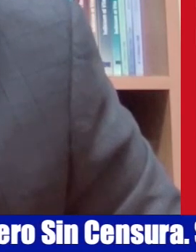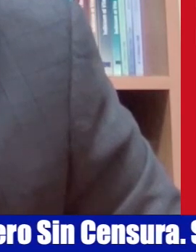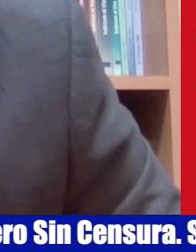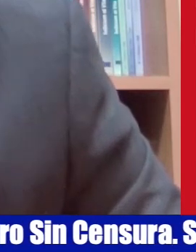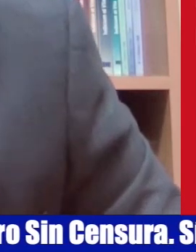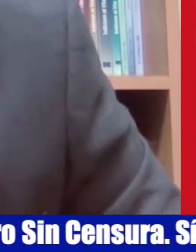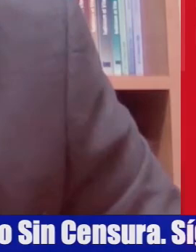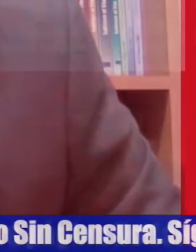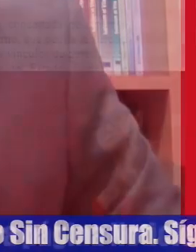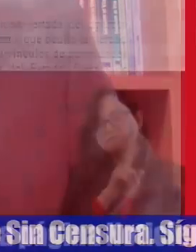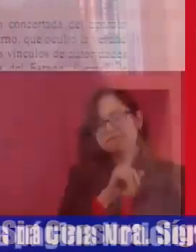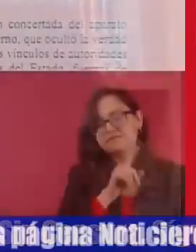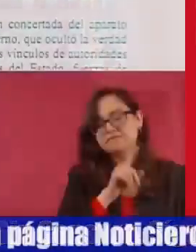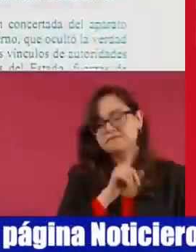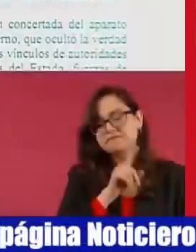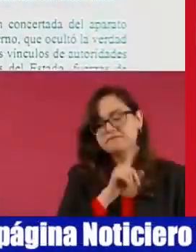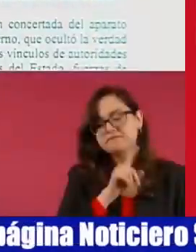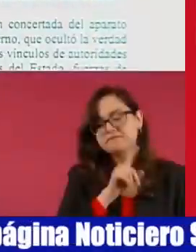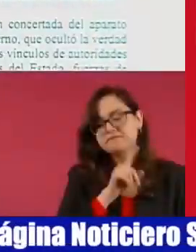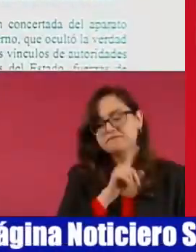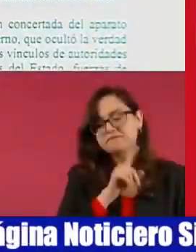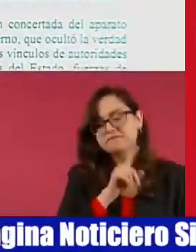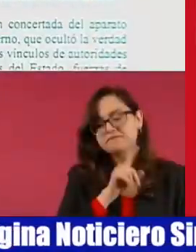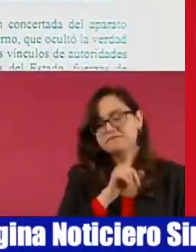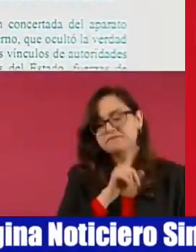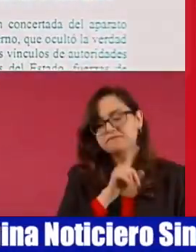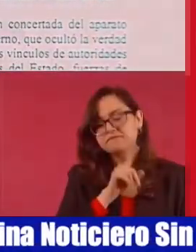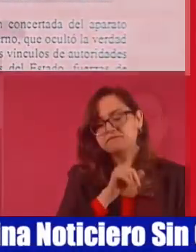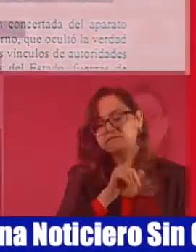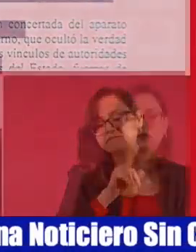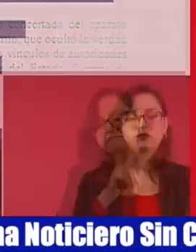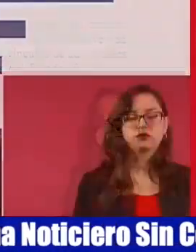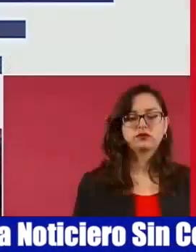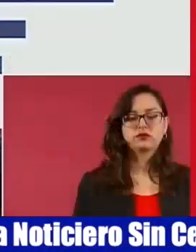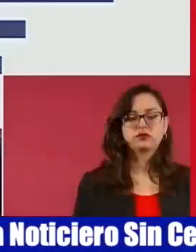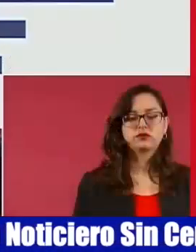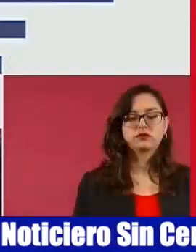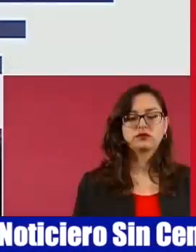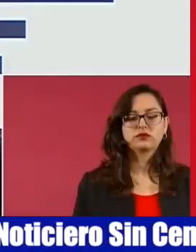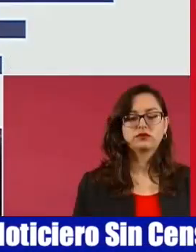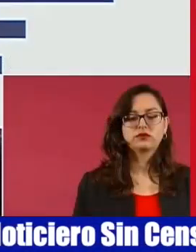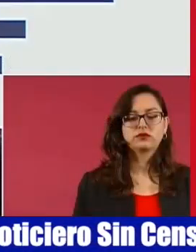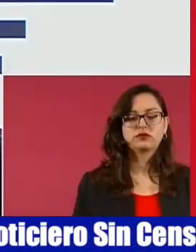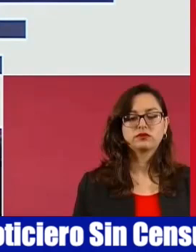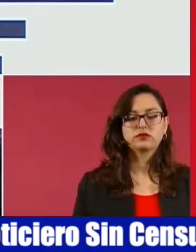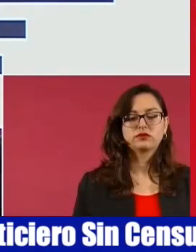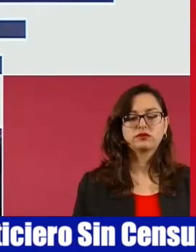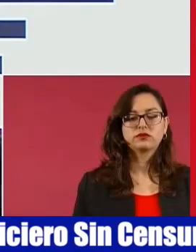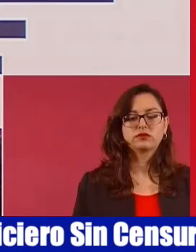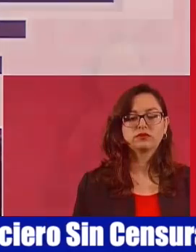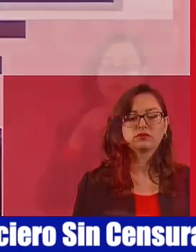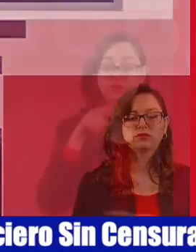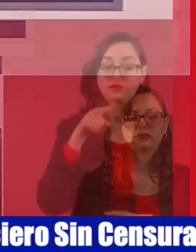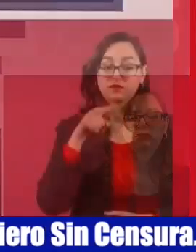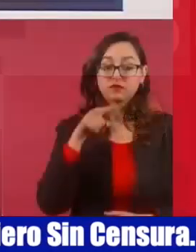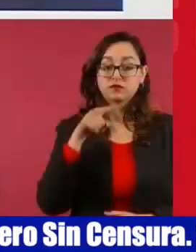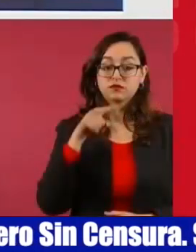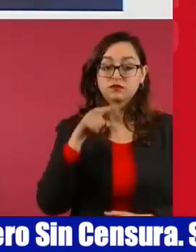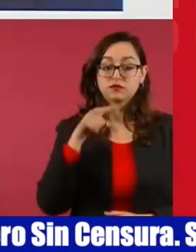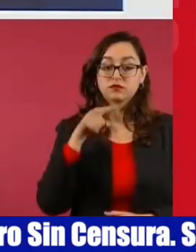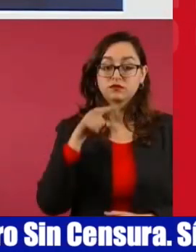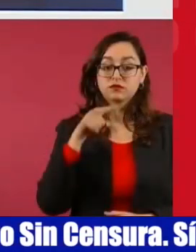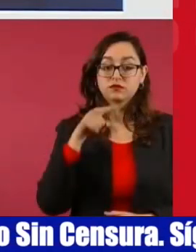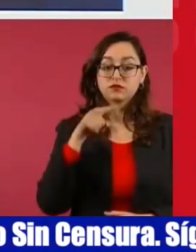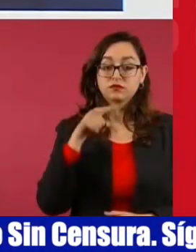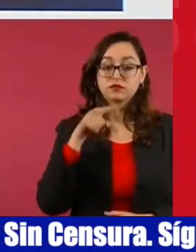ejército tampoco como institución. Y que en este país ya era hora de que hubiera un presidente